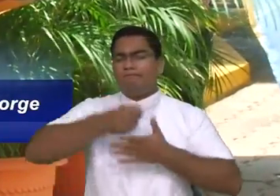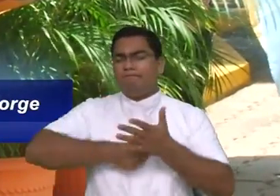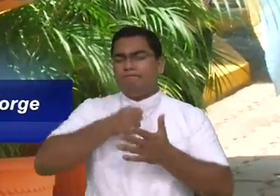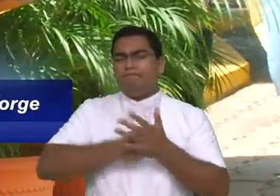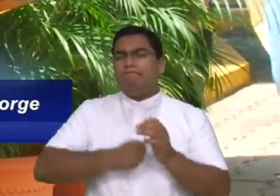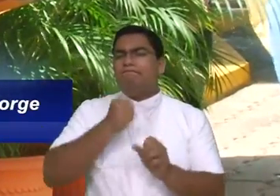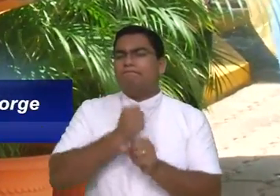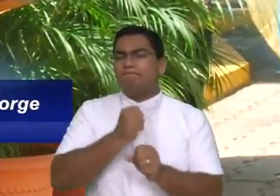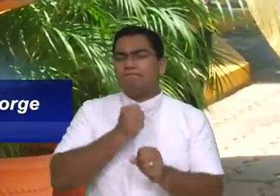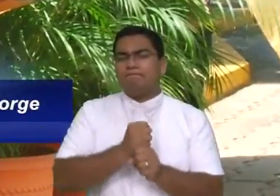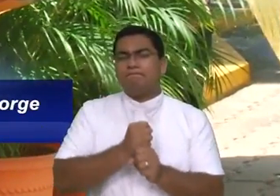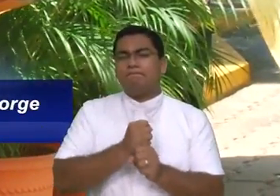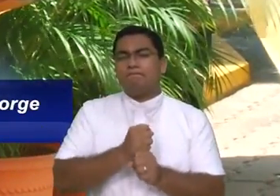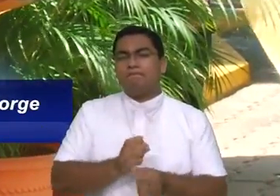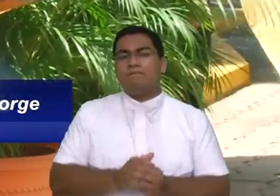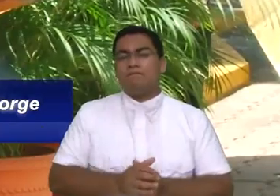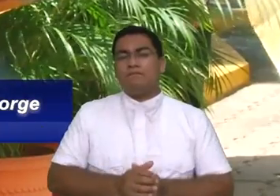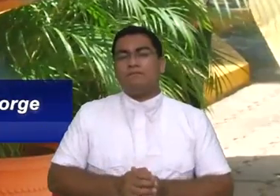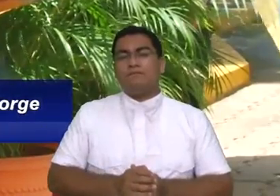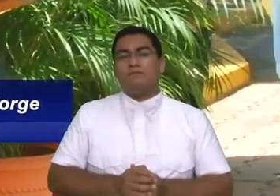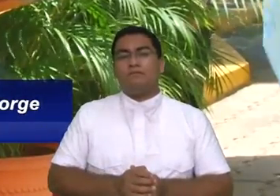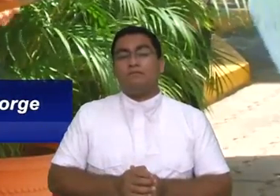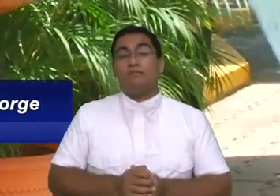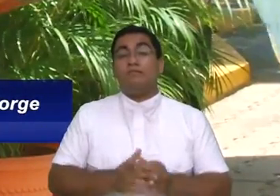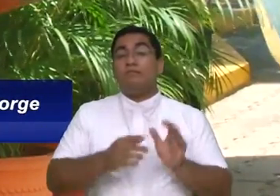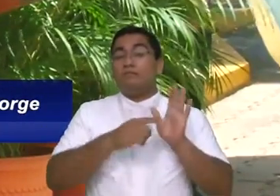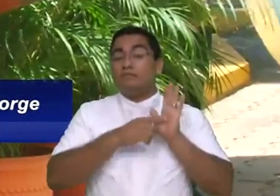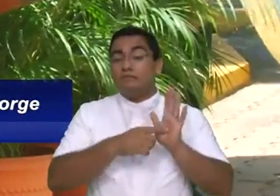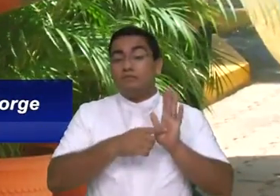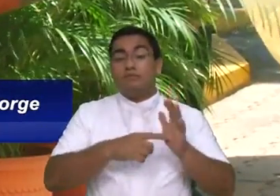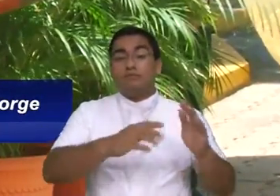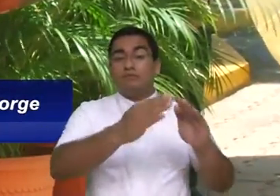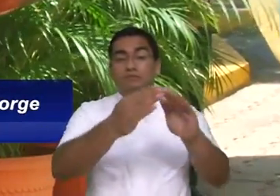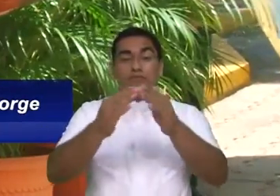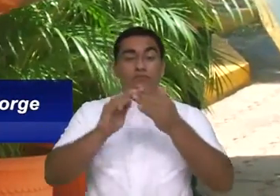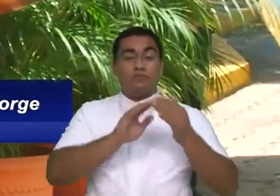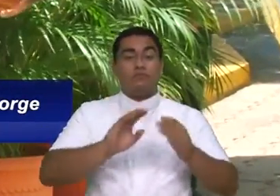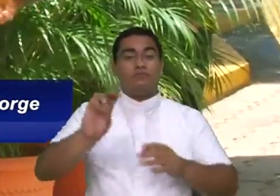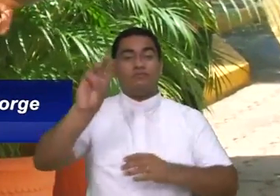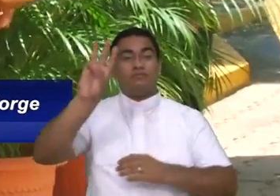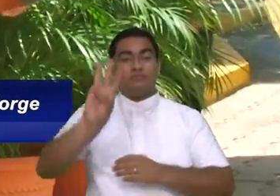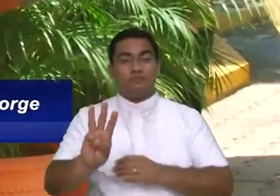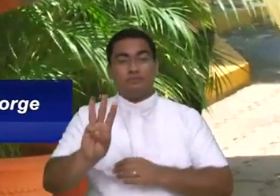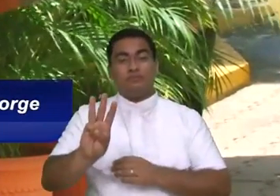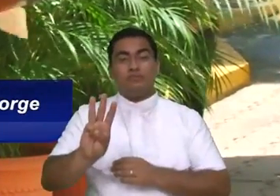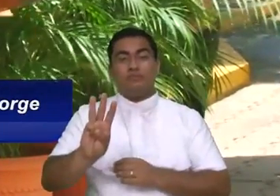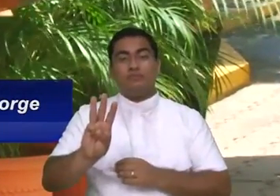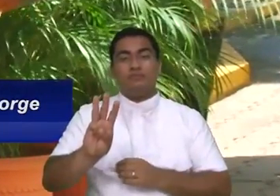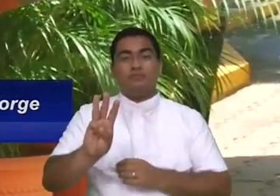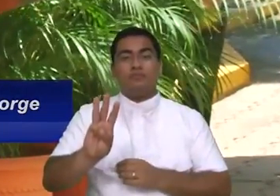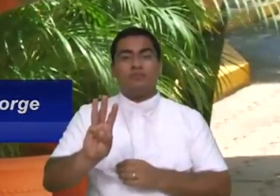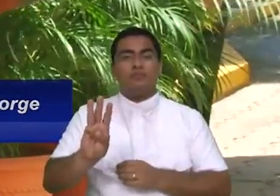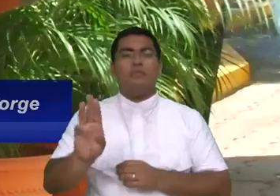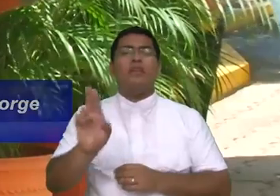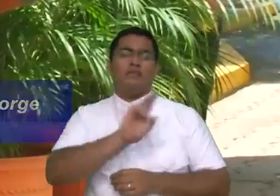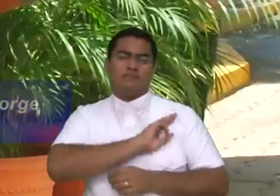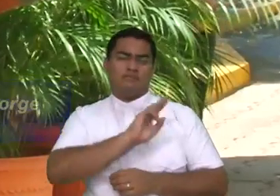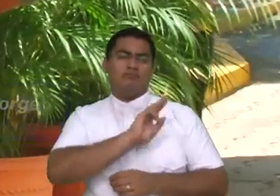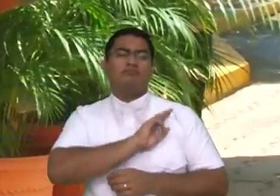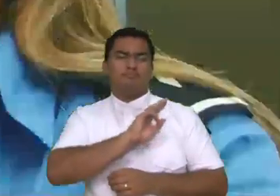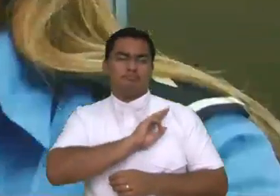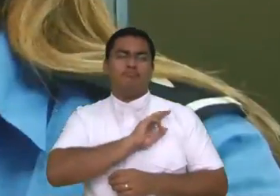trabajo. En el caso del distrito 3, tenemos